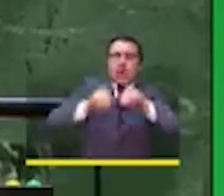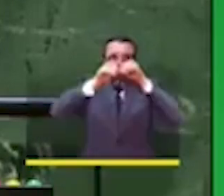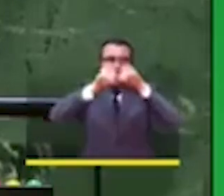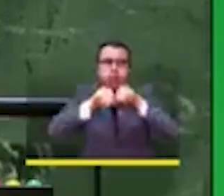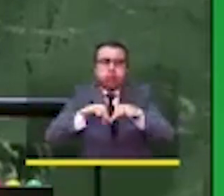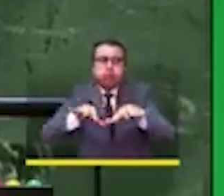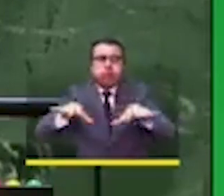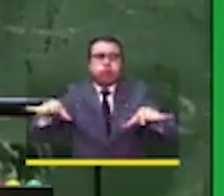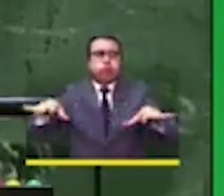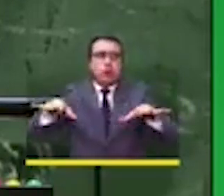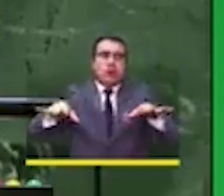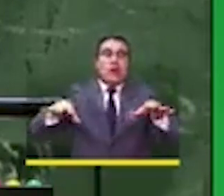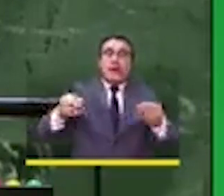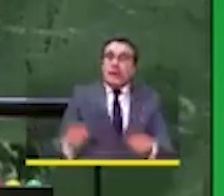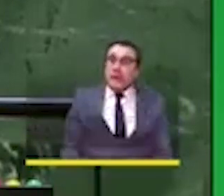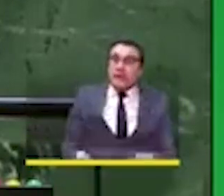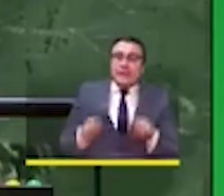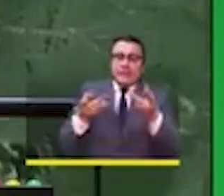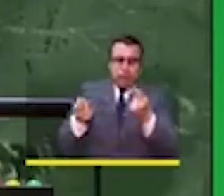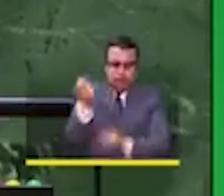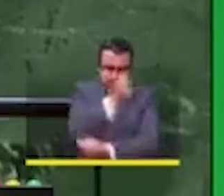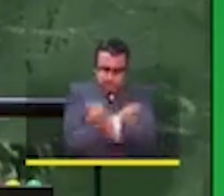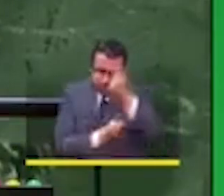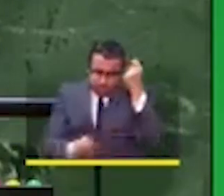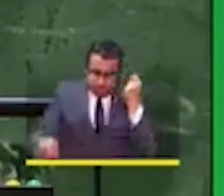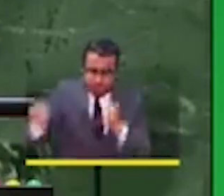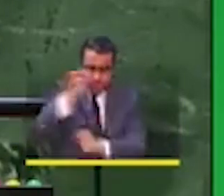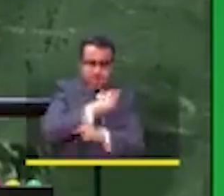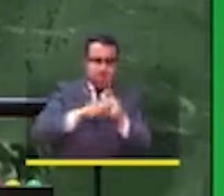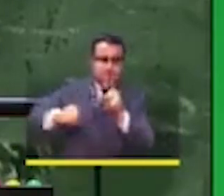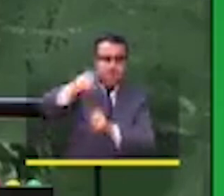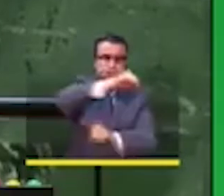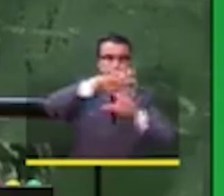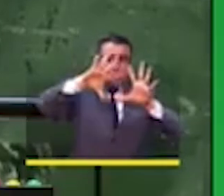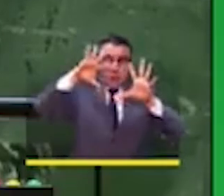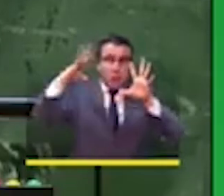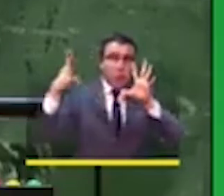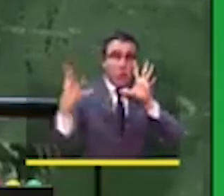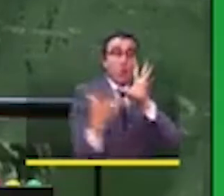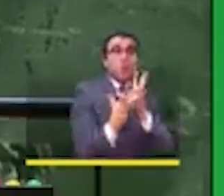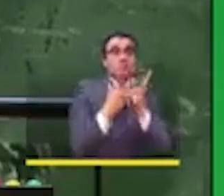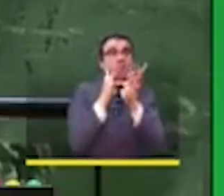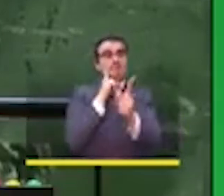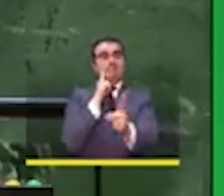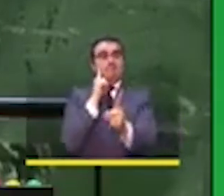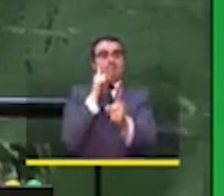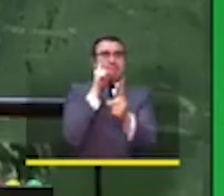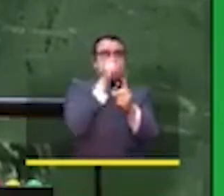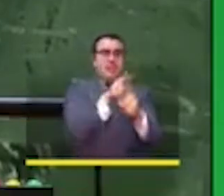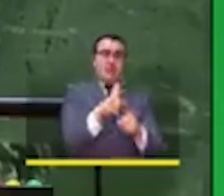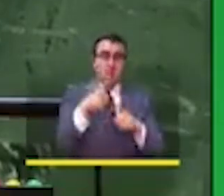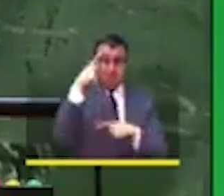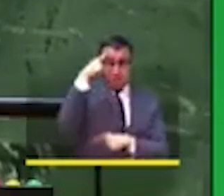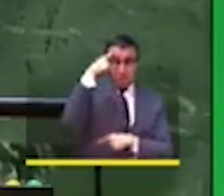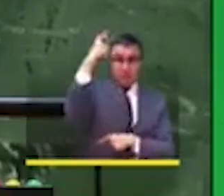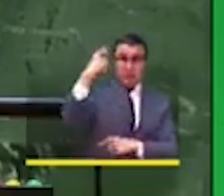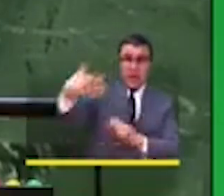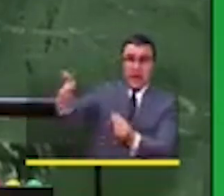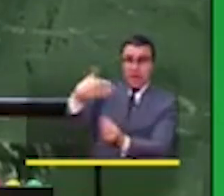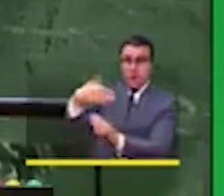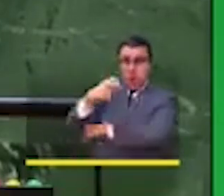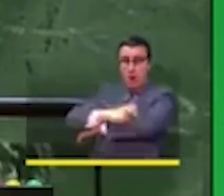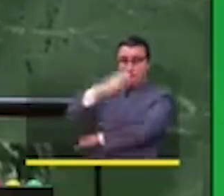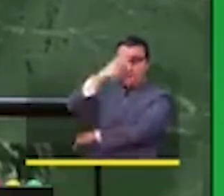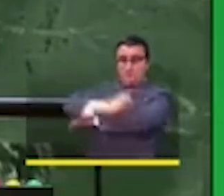introducido en las venas de las economías y sociedades del mundo para acometer el reto de dejar el carbón y